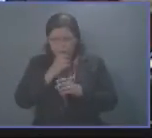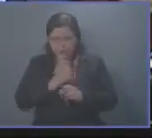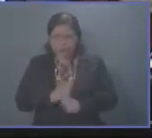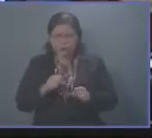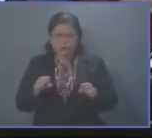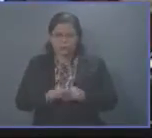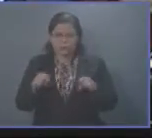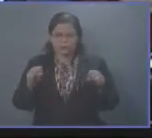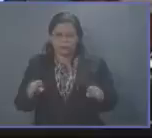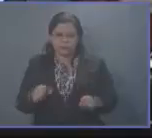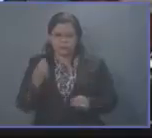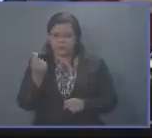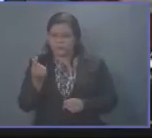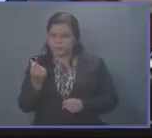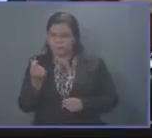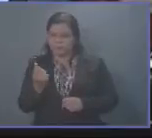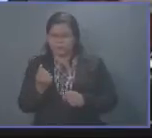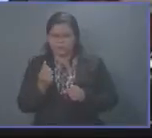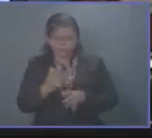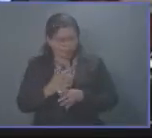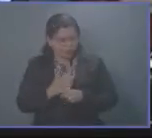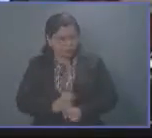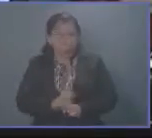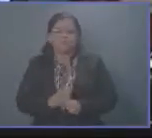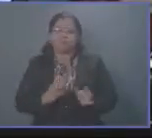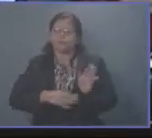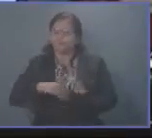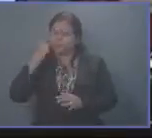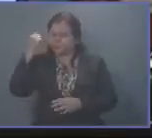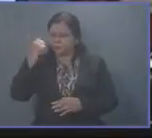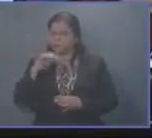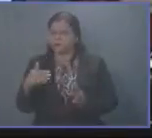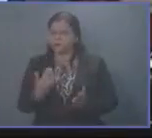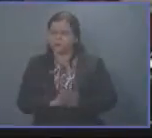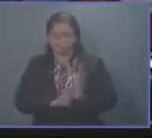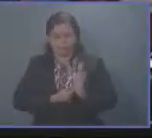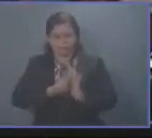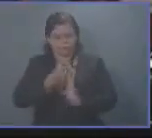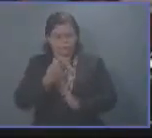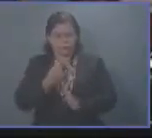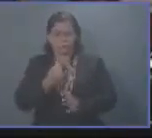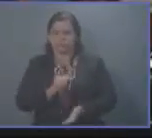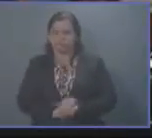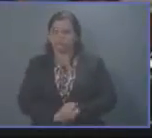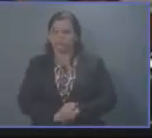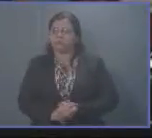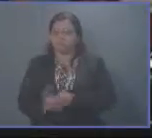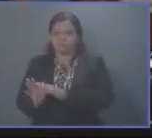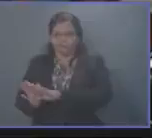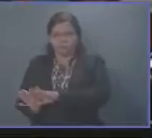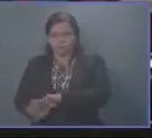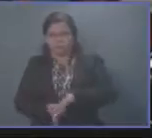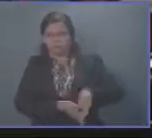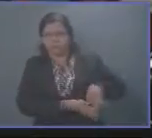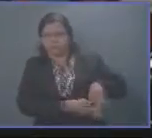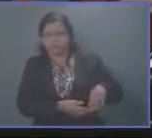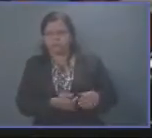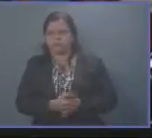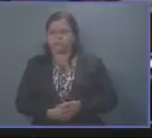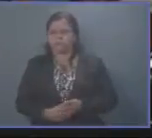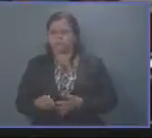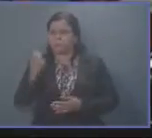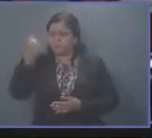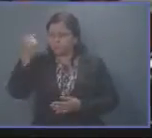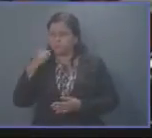sistema financiero sólido y estable es clave para el crecimiento económico. Por otra parte, es